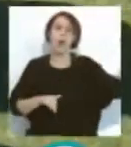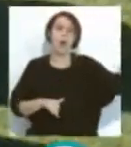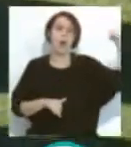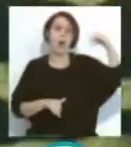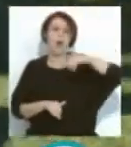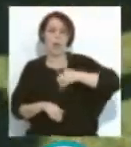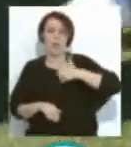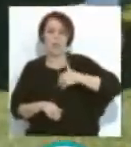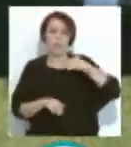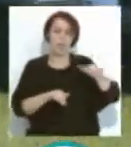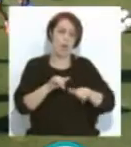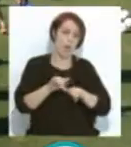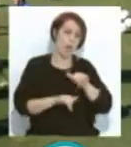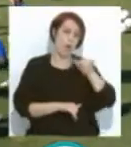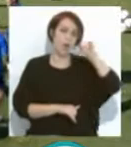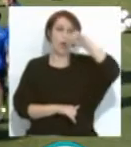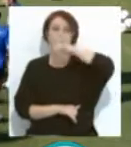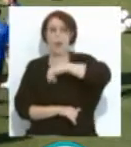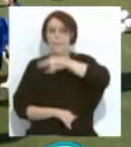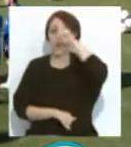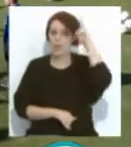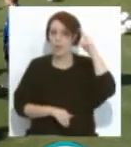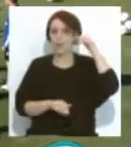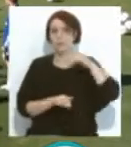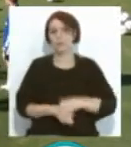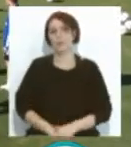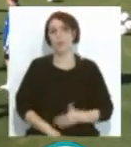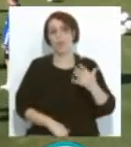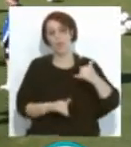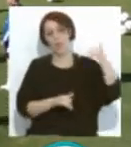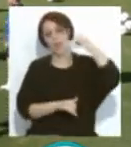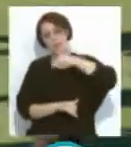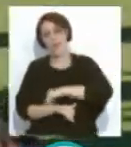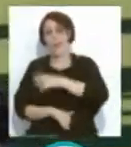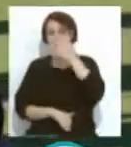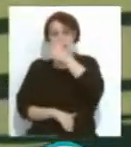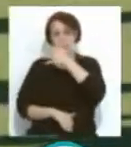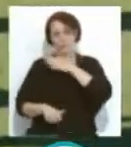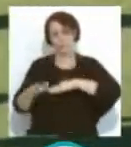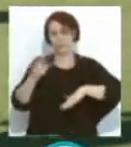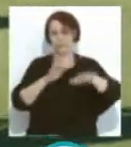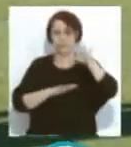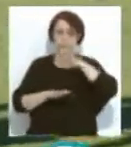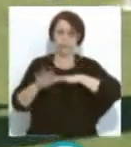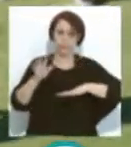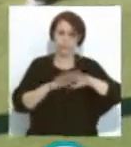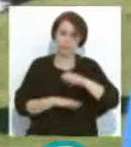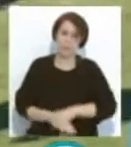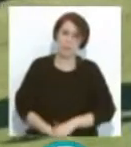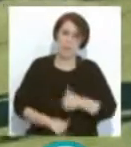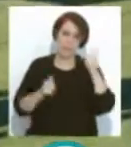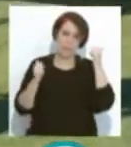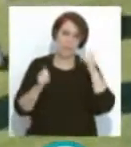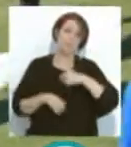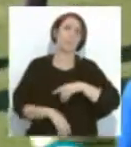Argentina y de Argentina tener que agarrar otro avión para venir a Madrid, Madrid-Jerez, con lo cual iba a ser bastante más traumático. Y ahí vemos